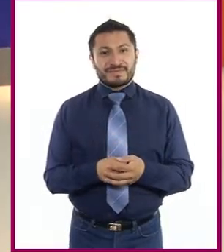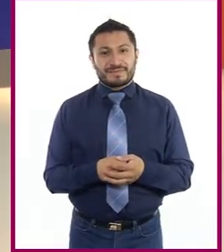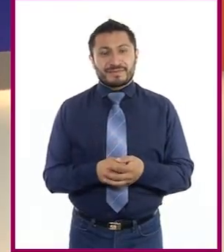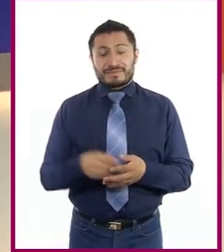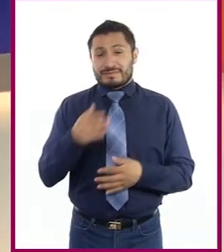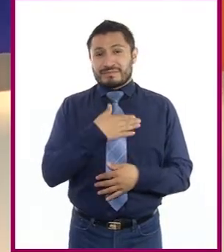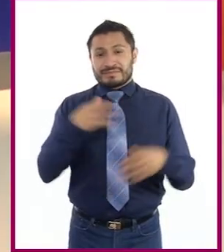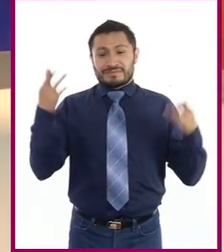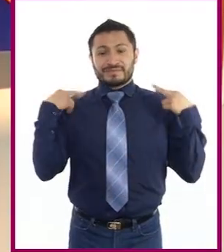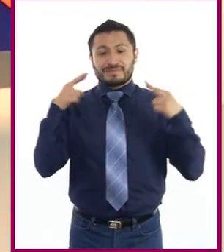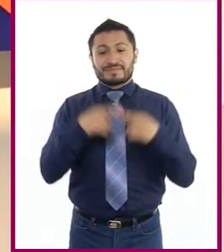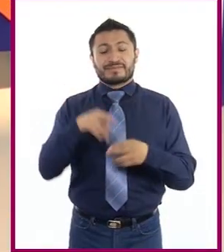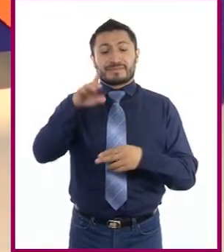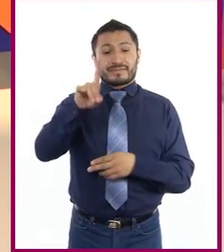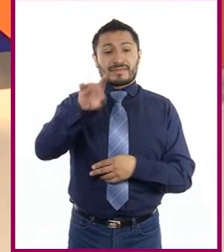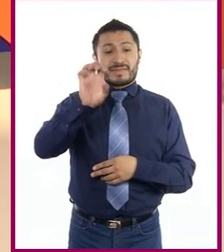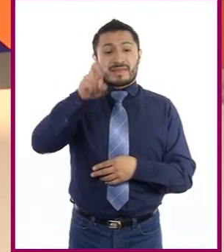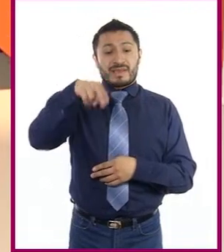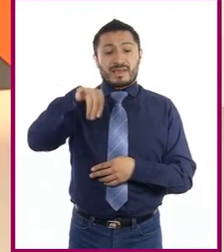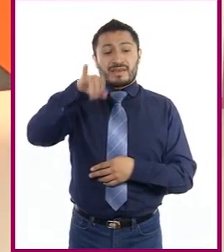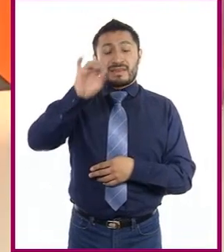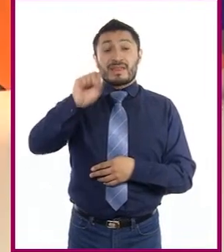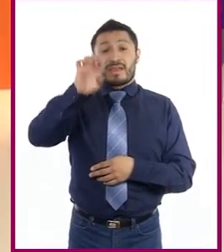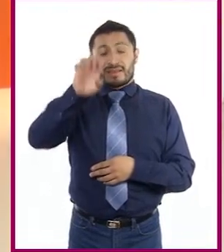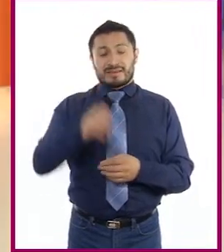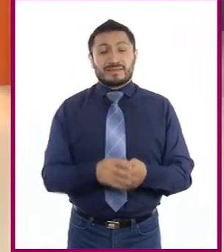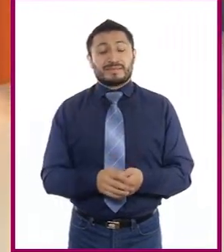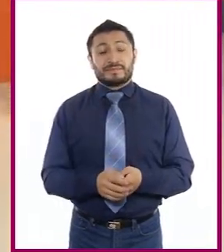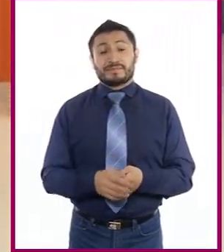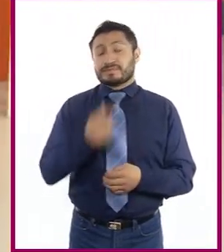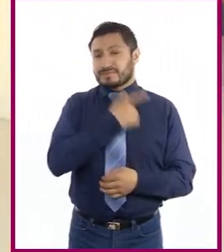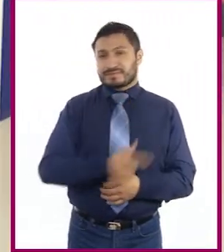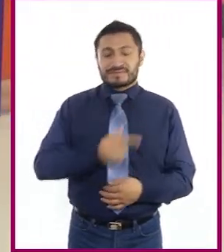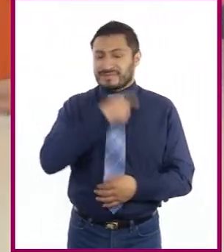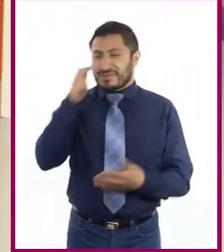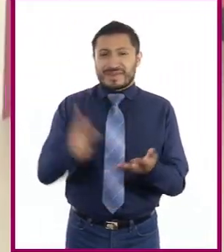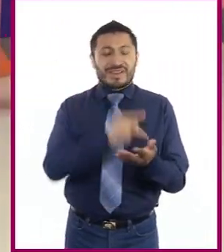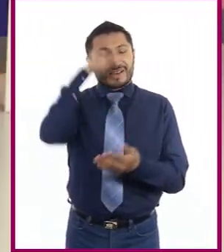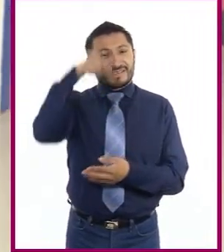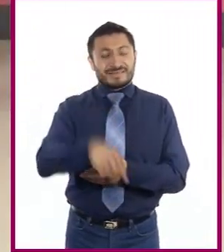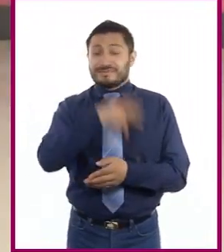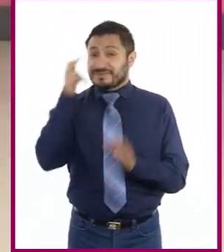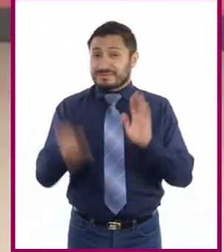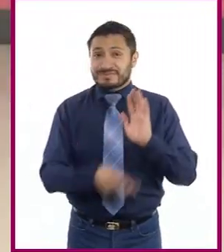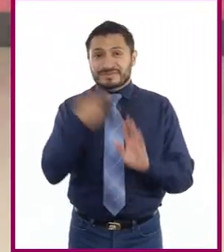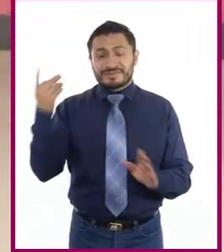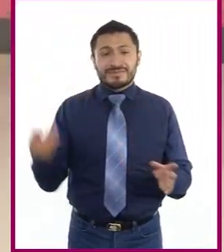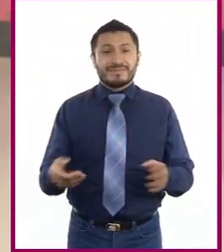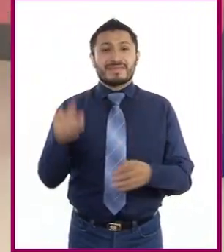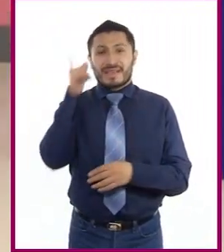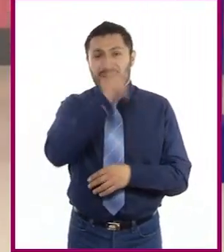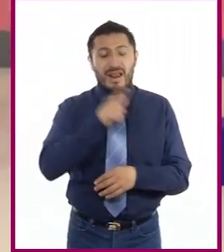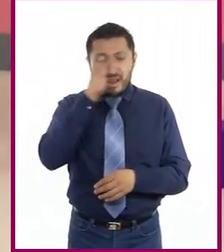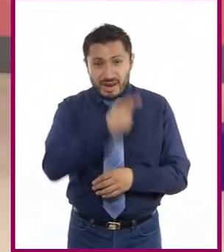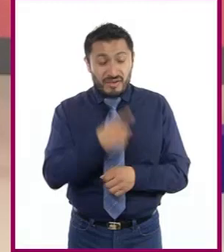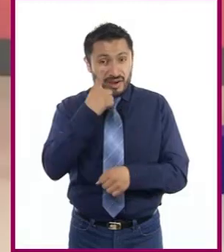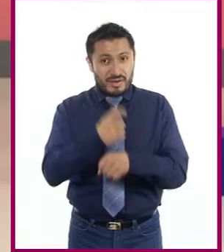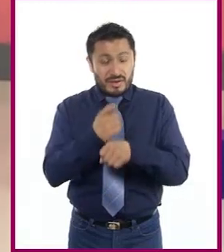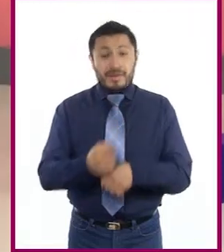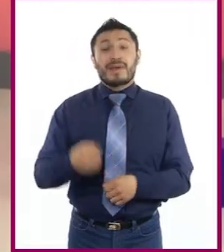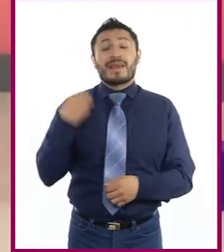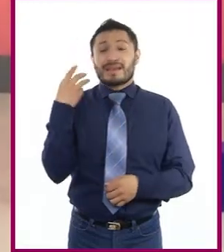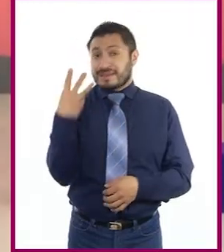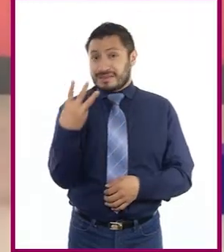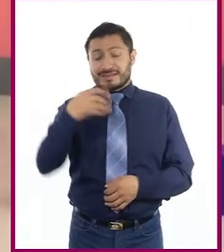Soy la profesora Denise Hernández y efectivamente es un gusto encontrarnos por aquí en una sesión más de Lengua Materna 3. En